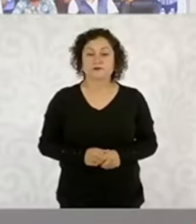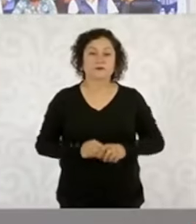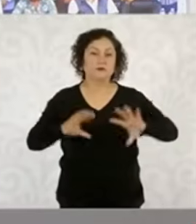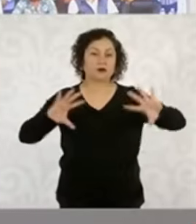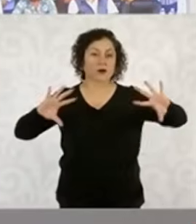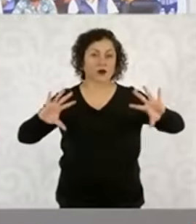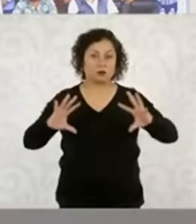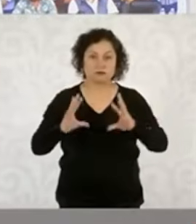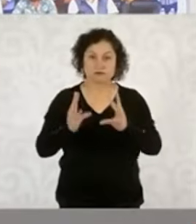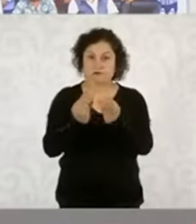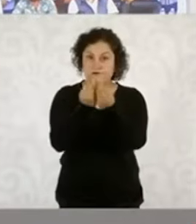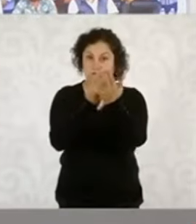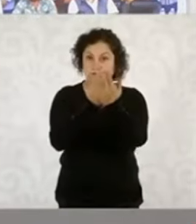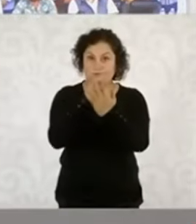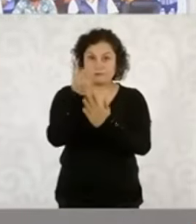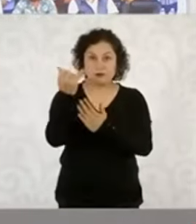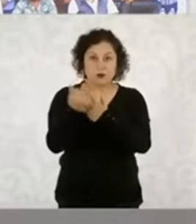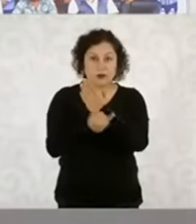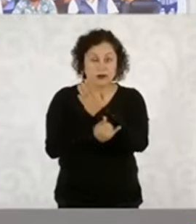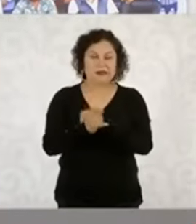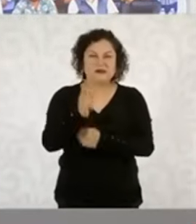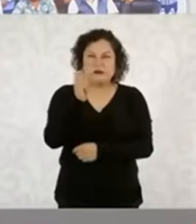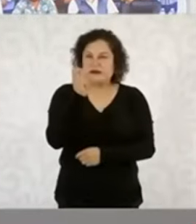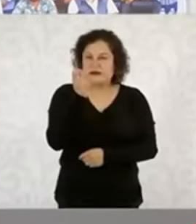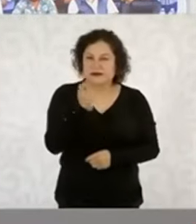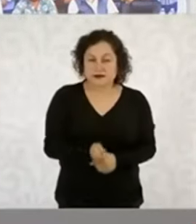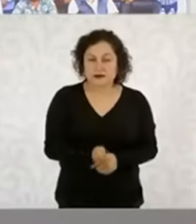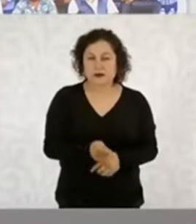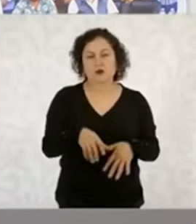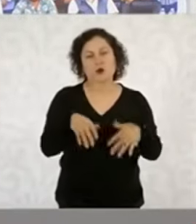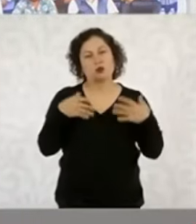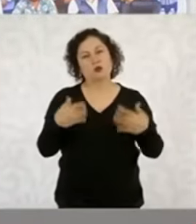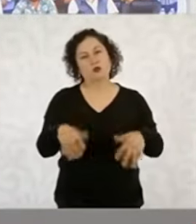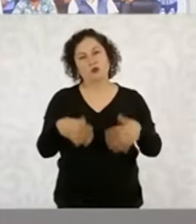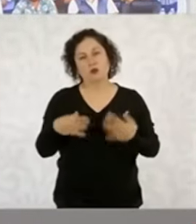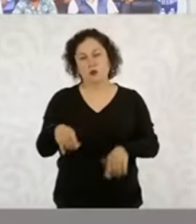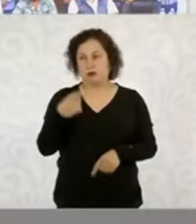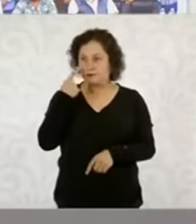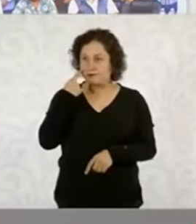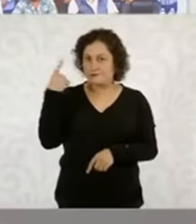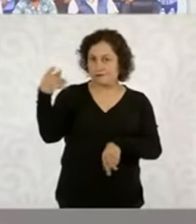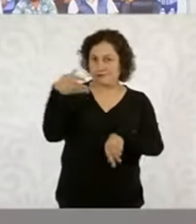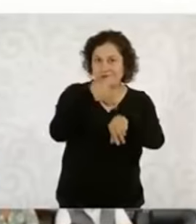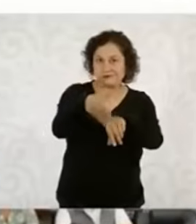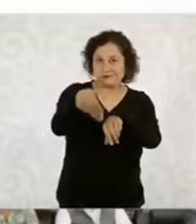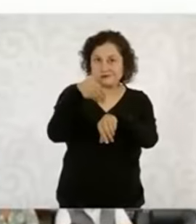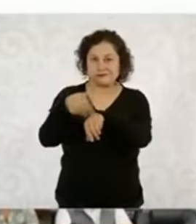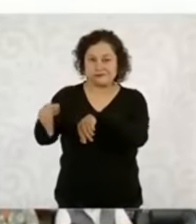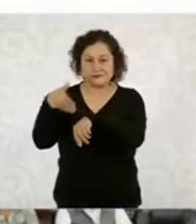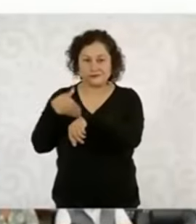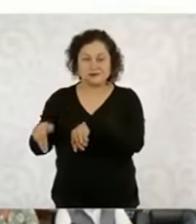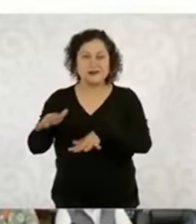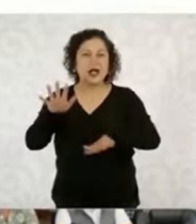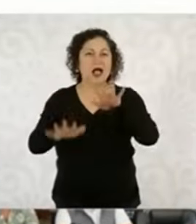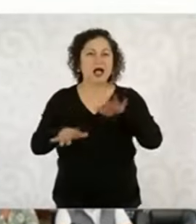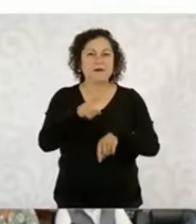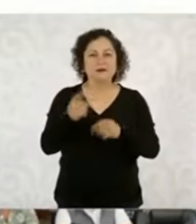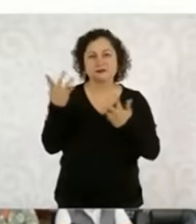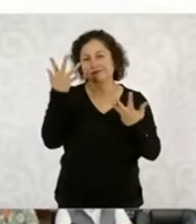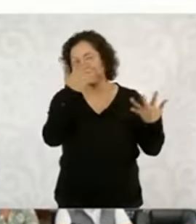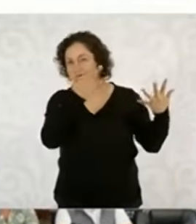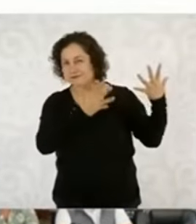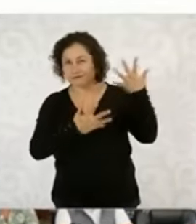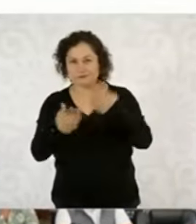resumen de lo que significa todos estos números, que luego por ser tanto número se pierde uno, pero